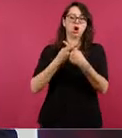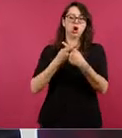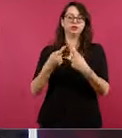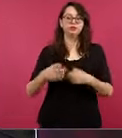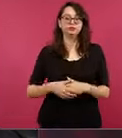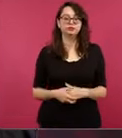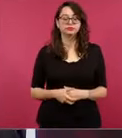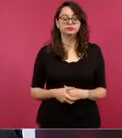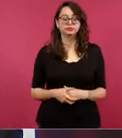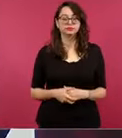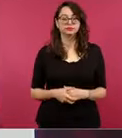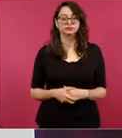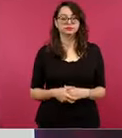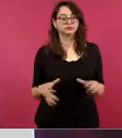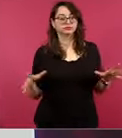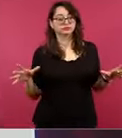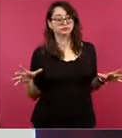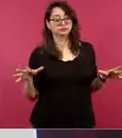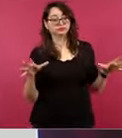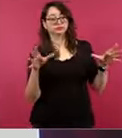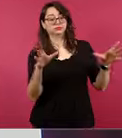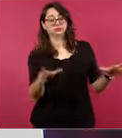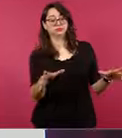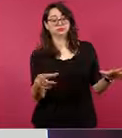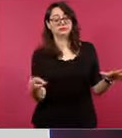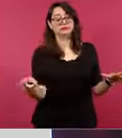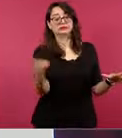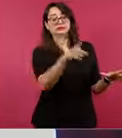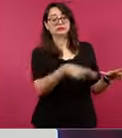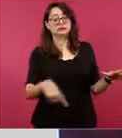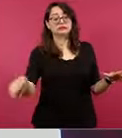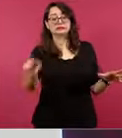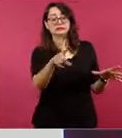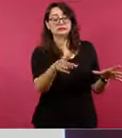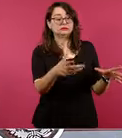Ellos son defensores de una minoría,